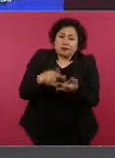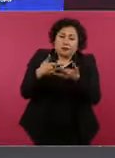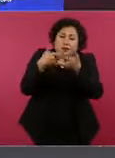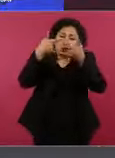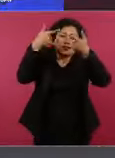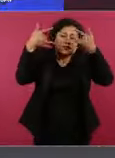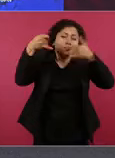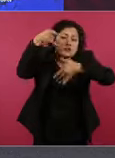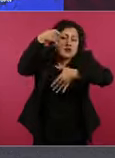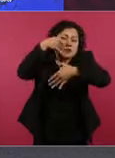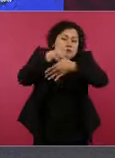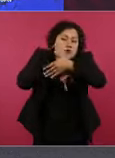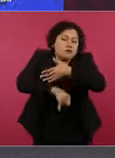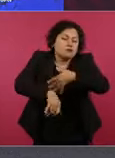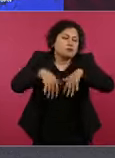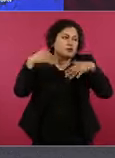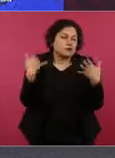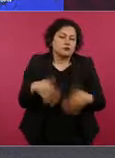excepcional.